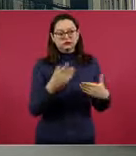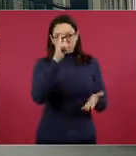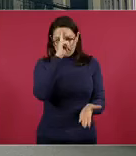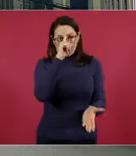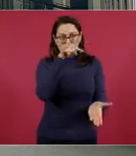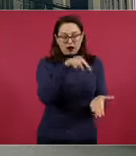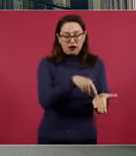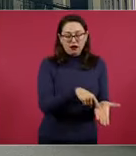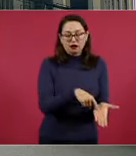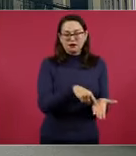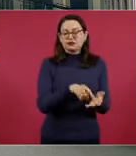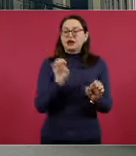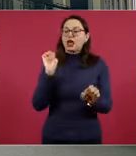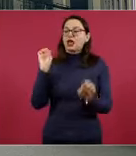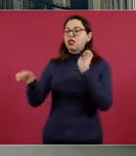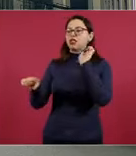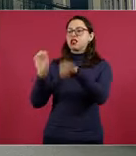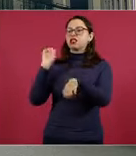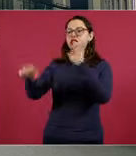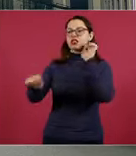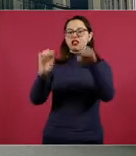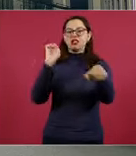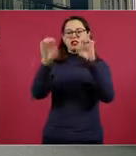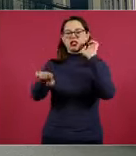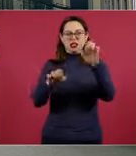por algún tiempo con eso.